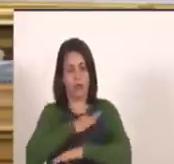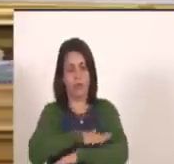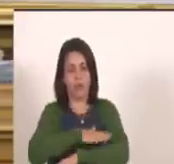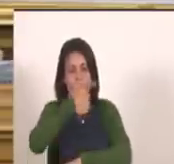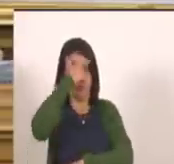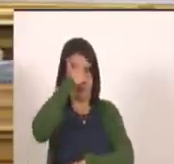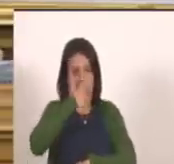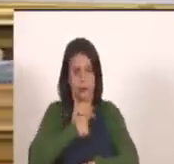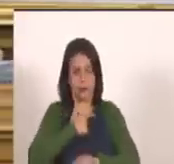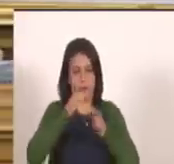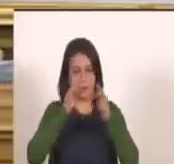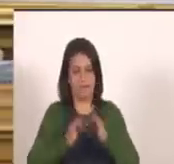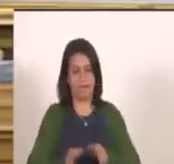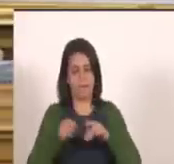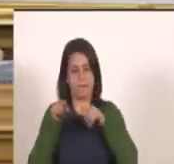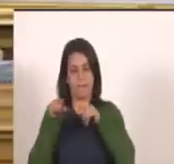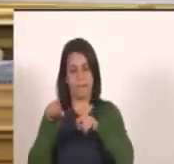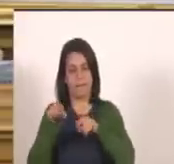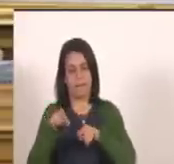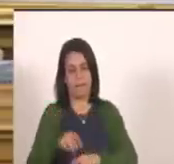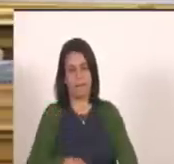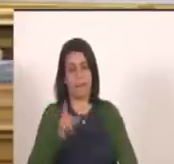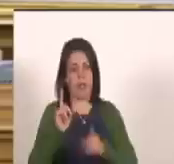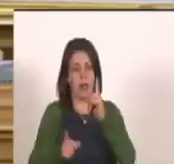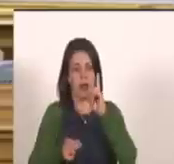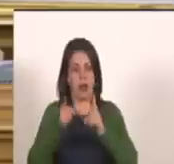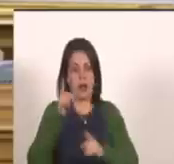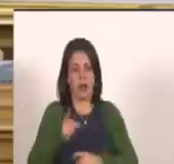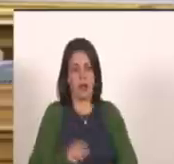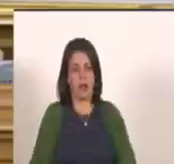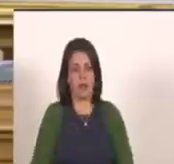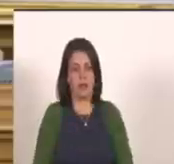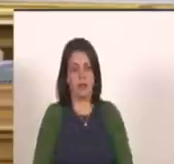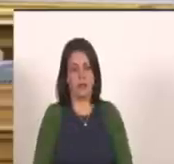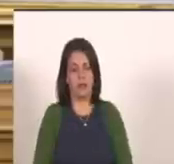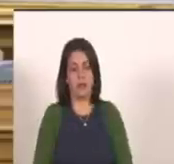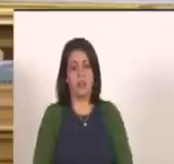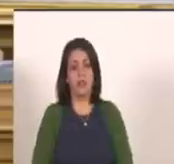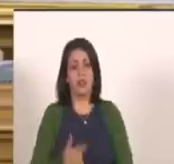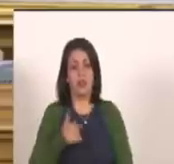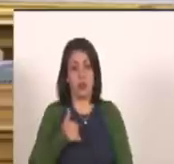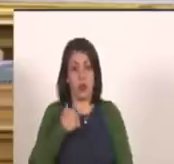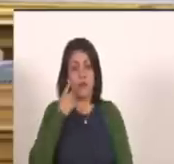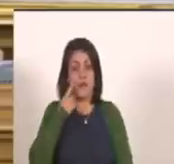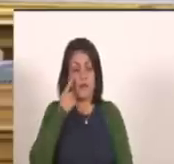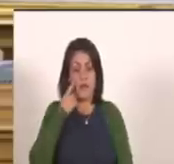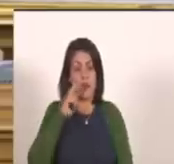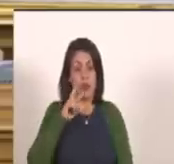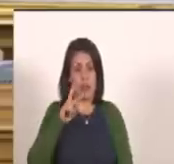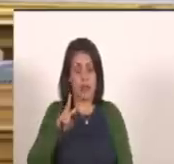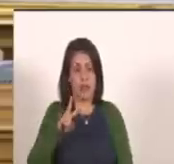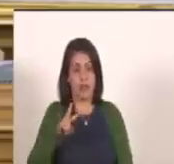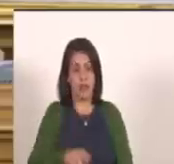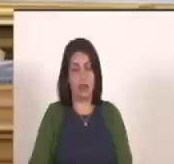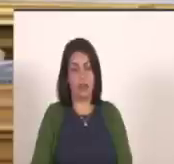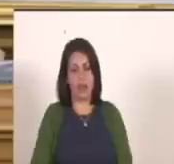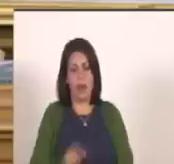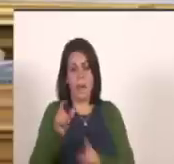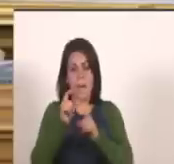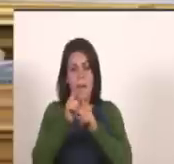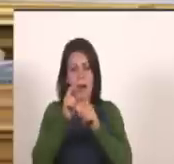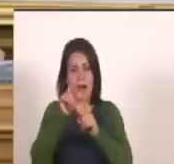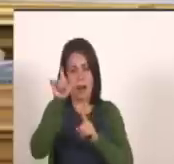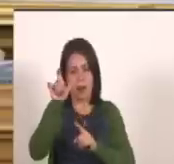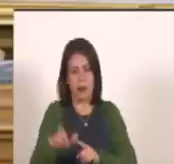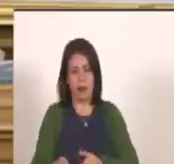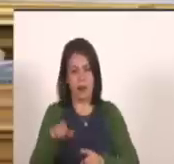condición física, resulta algo gracioso. Yo he seguido las deleznables palabras